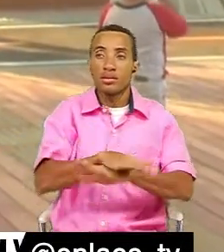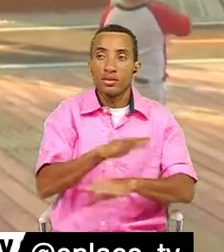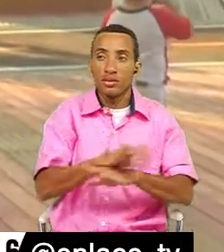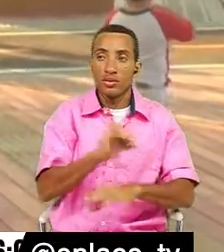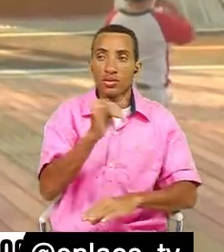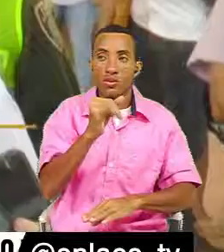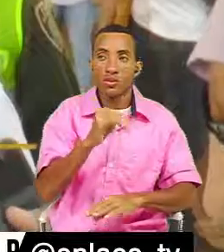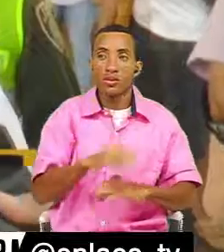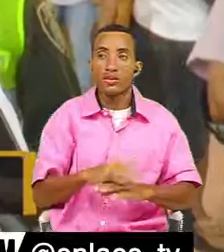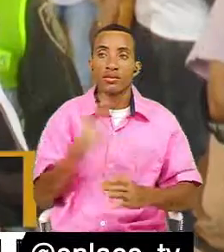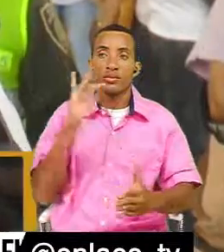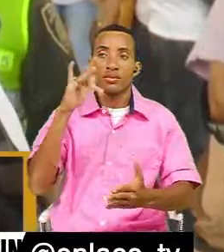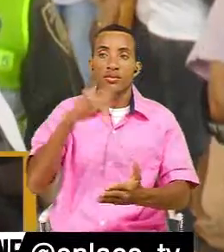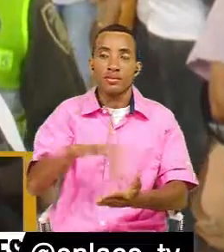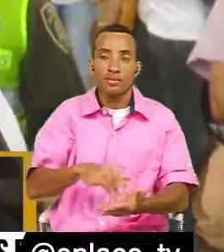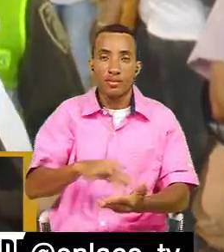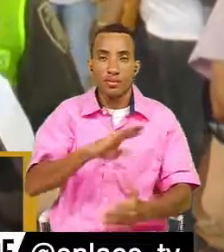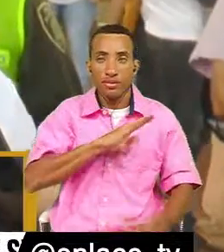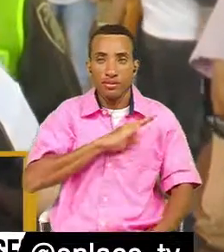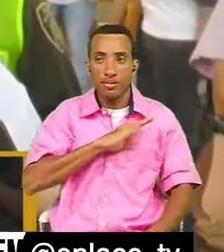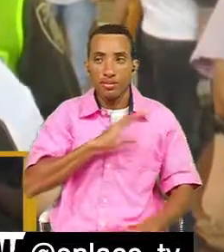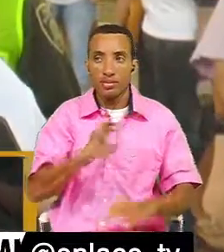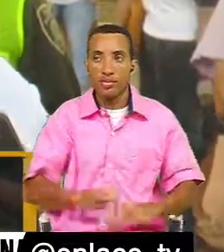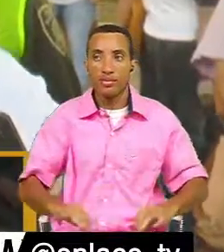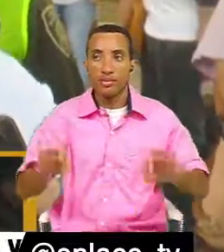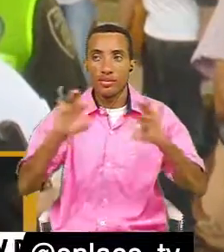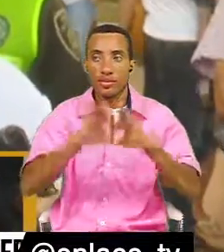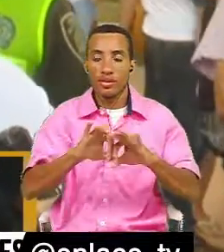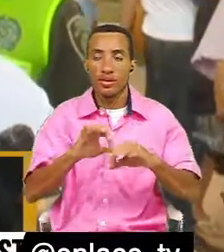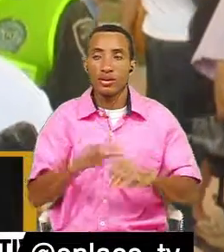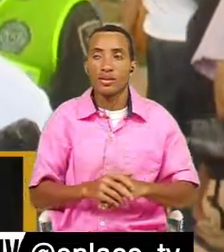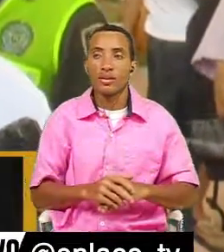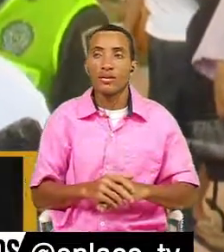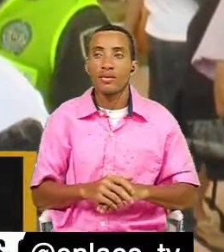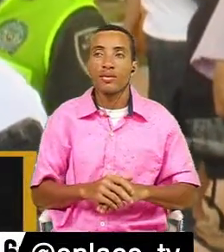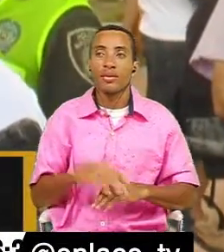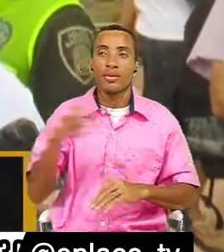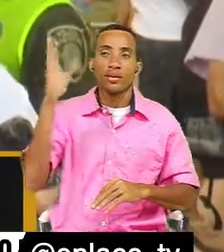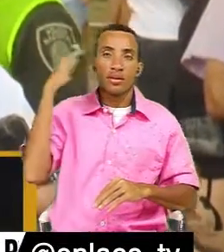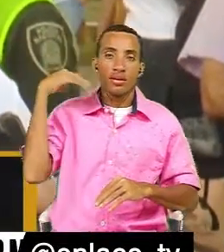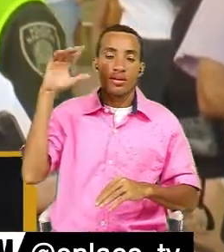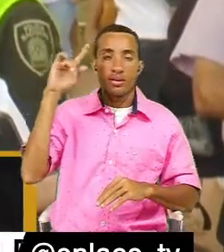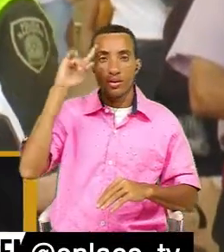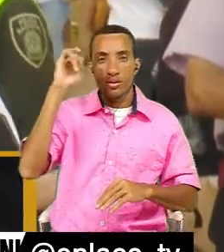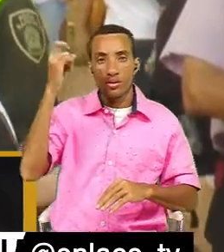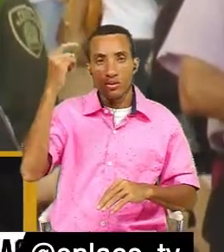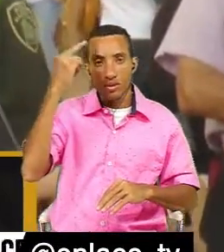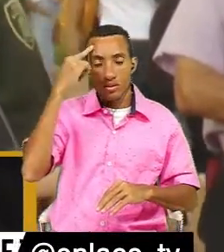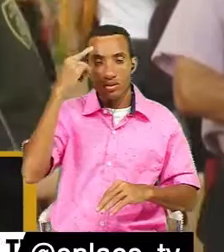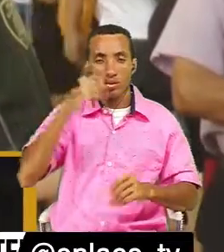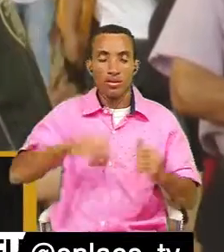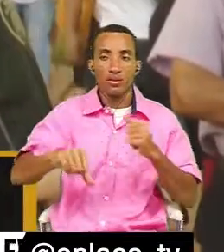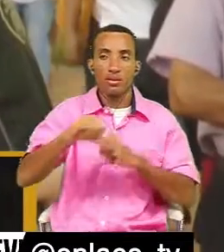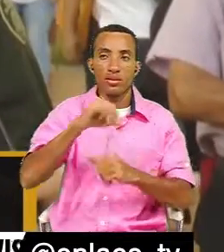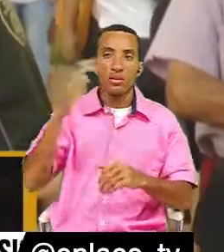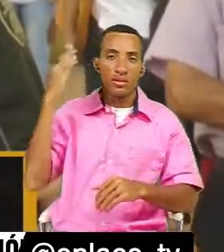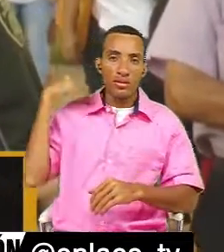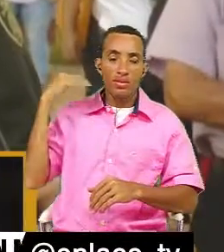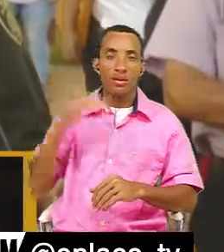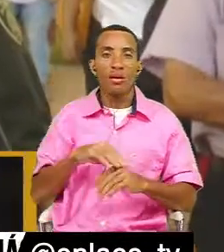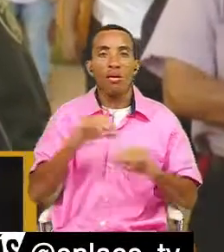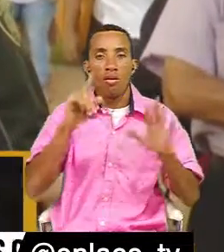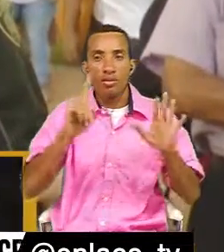Echeverri Serrano. Es una obra muy importante que fue contratada el gobierno anterior, que nosotros en estos